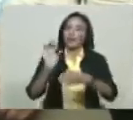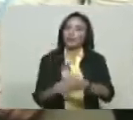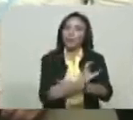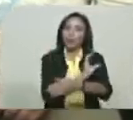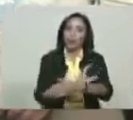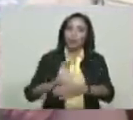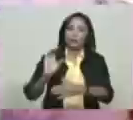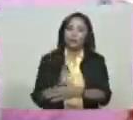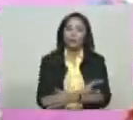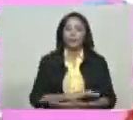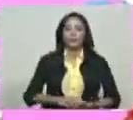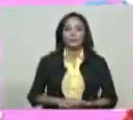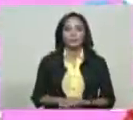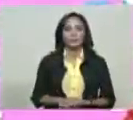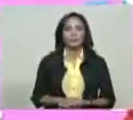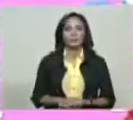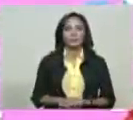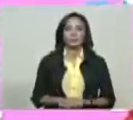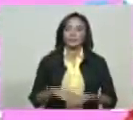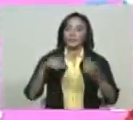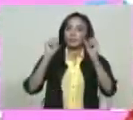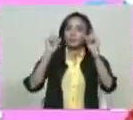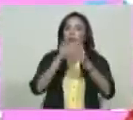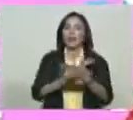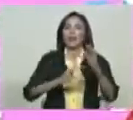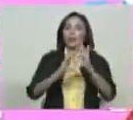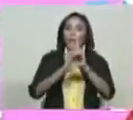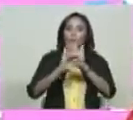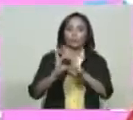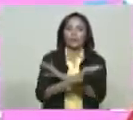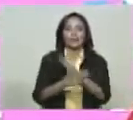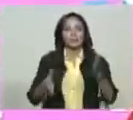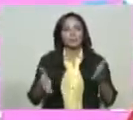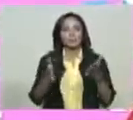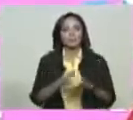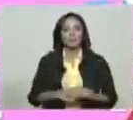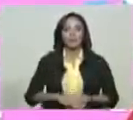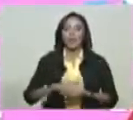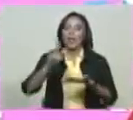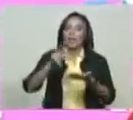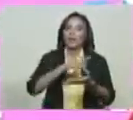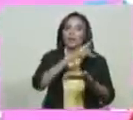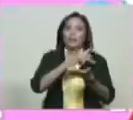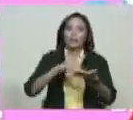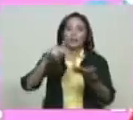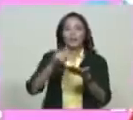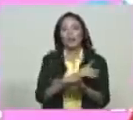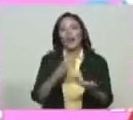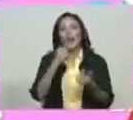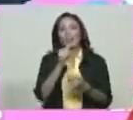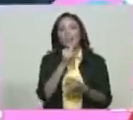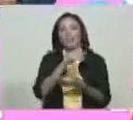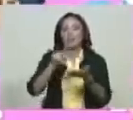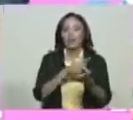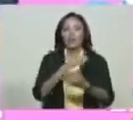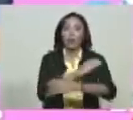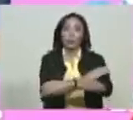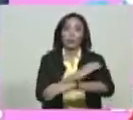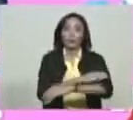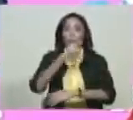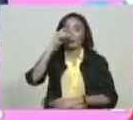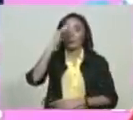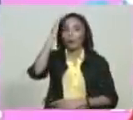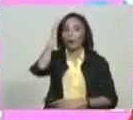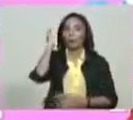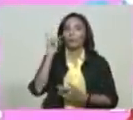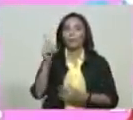una cosa impresionante. La constituyente Val la bailaba hasta Ramos Alú. El perro.